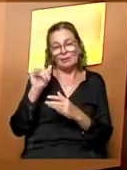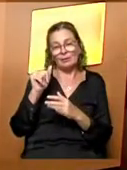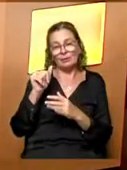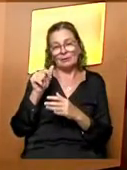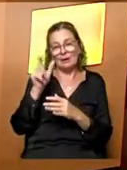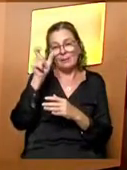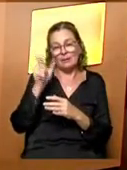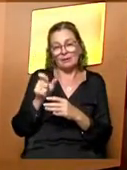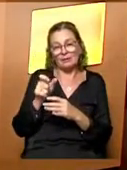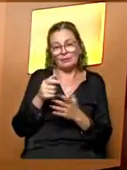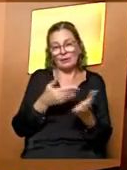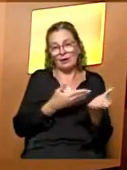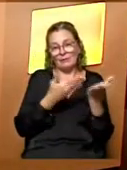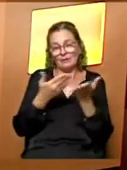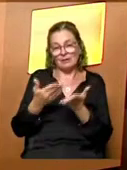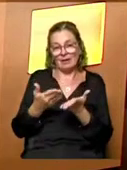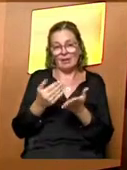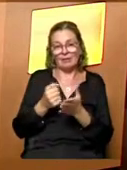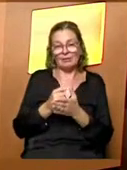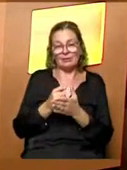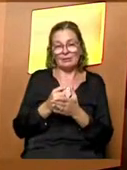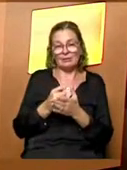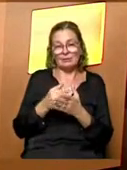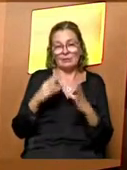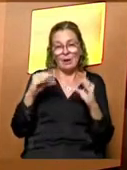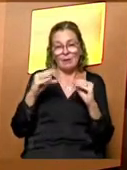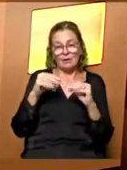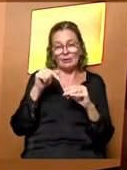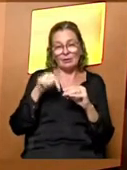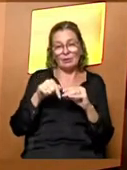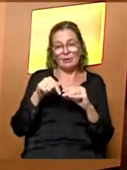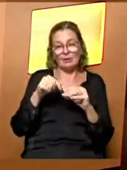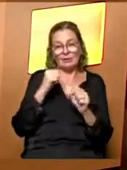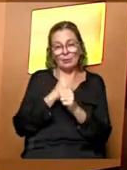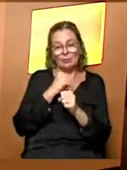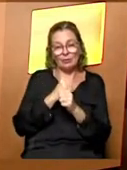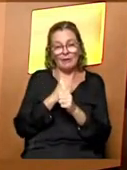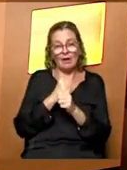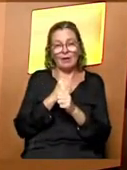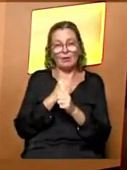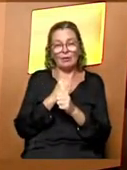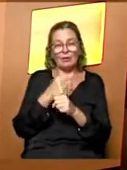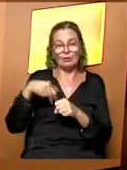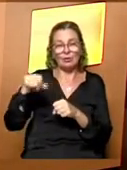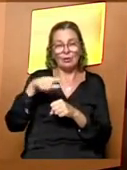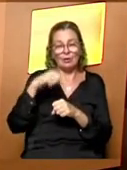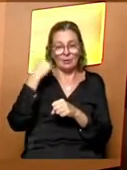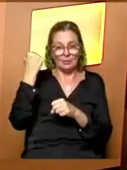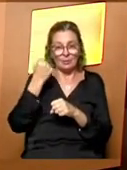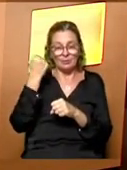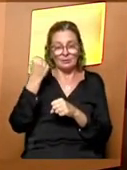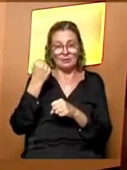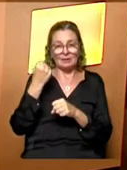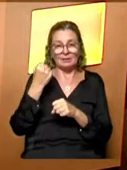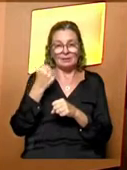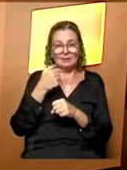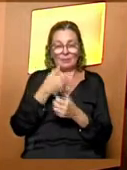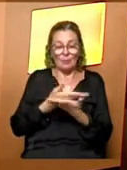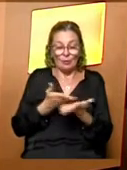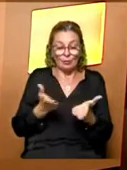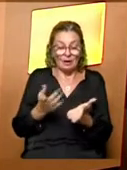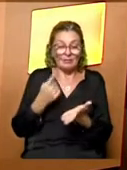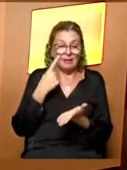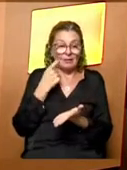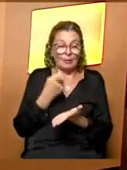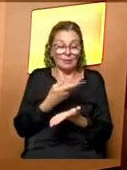panel, los invitados, las personas que estuvieron hablando hoy. Me parece que hacen un trabajo que es fundamental en mostrar, en evidenciar